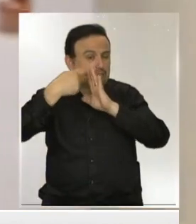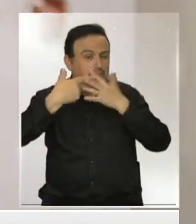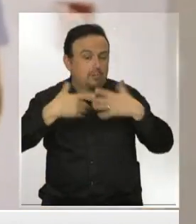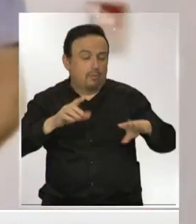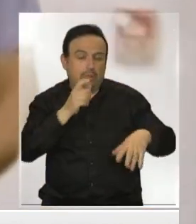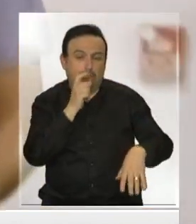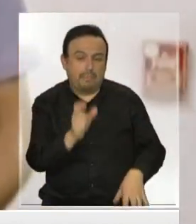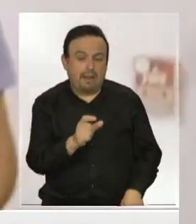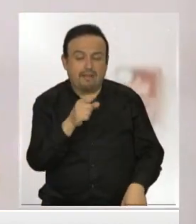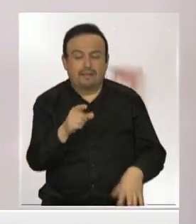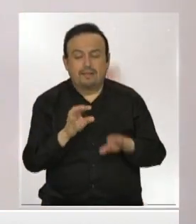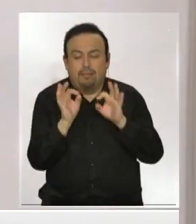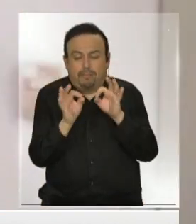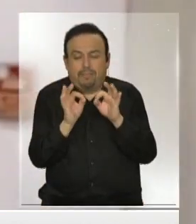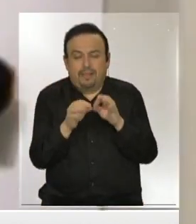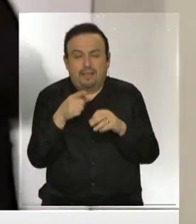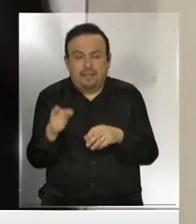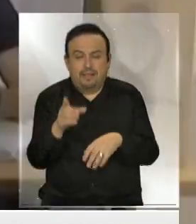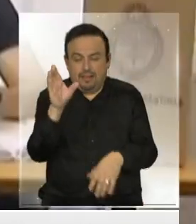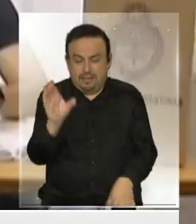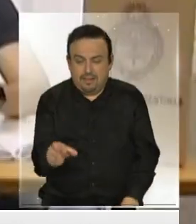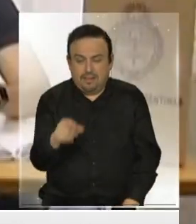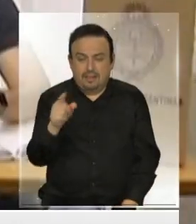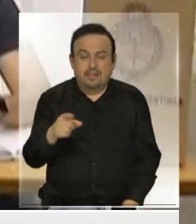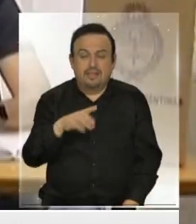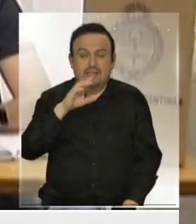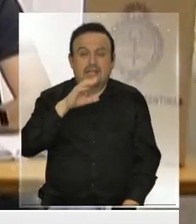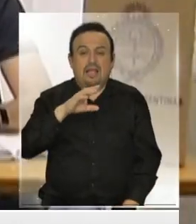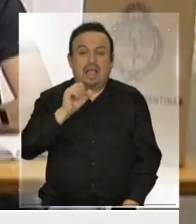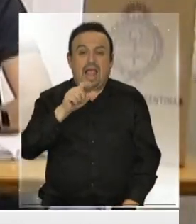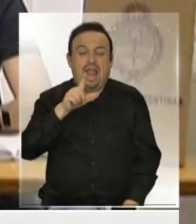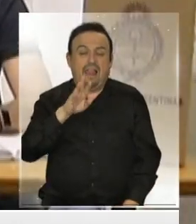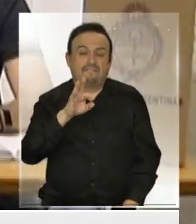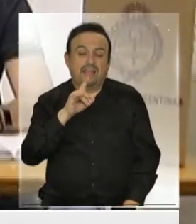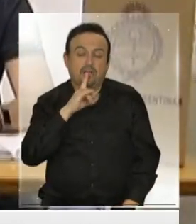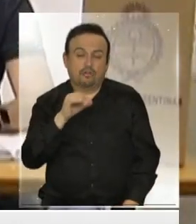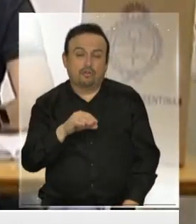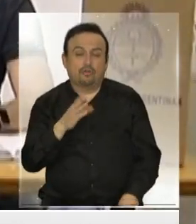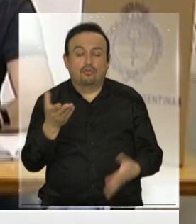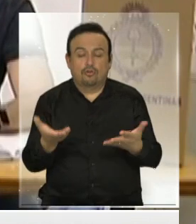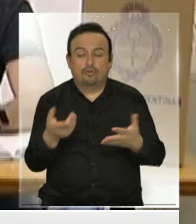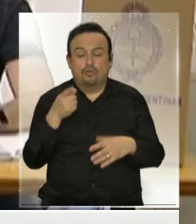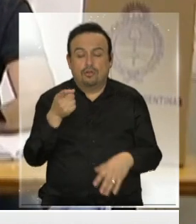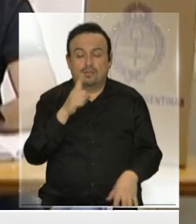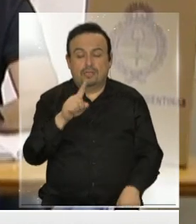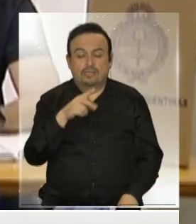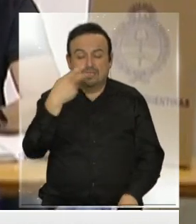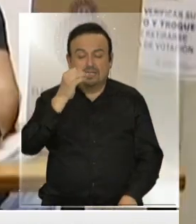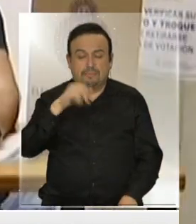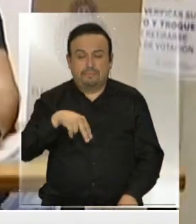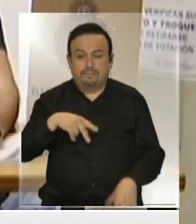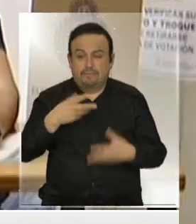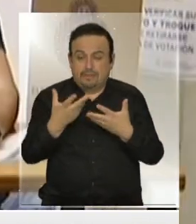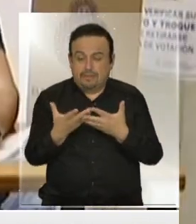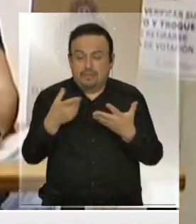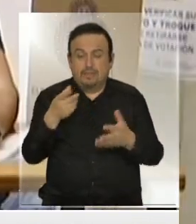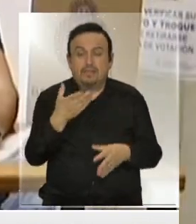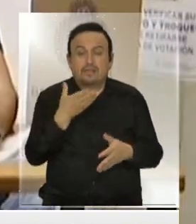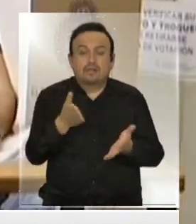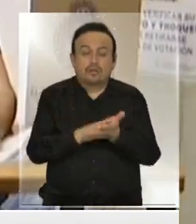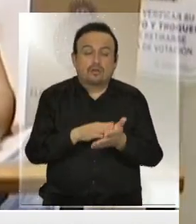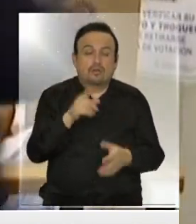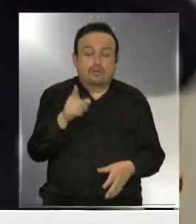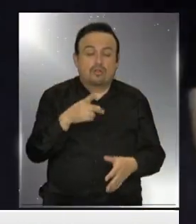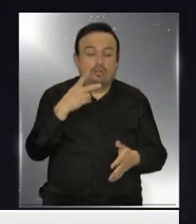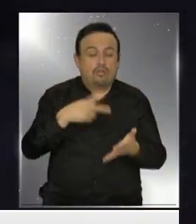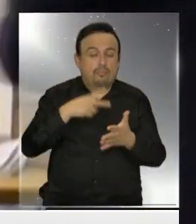muy especial para Alberto Fernández, porque hace 9 años, en un día como hoy, murió el expresidente Néstor Kirchner. Se